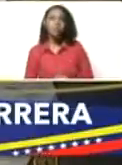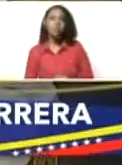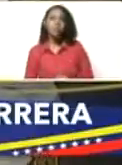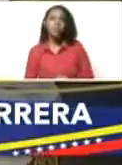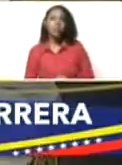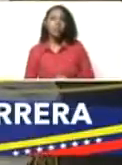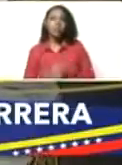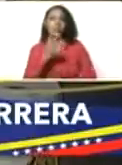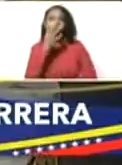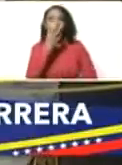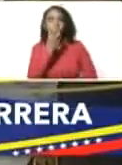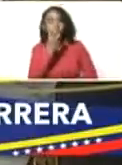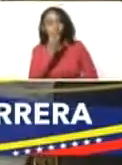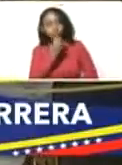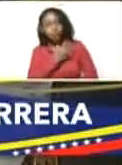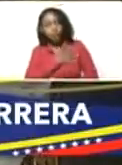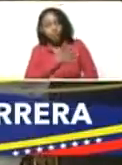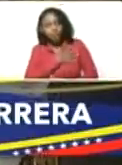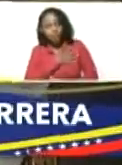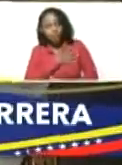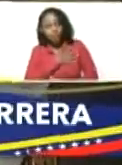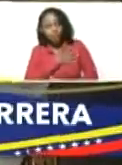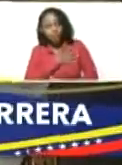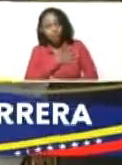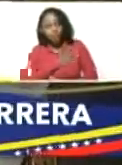que tristece, que nos arruga el alma.